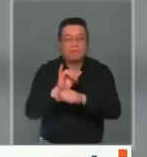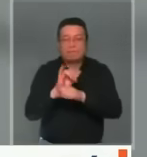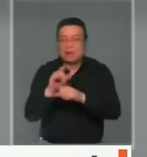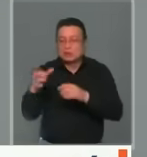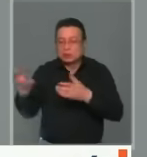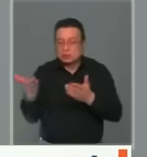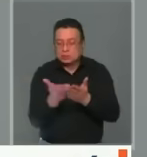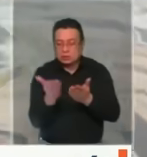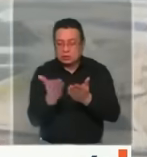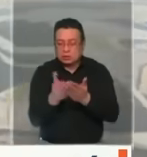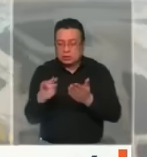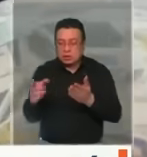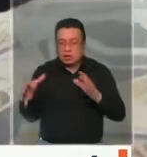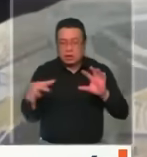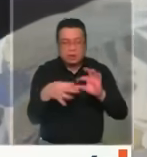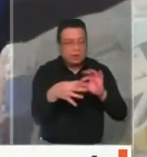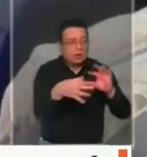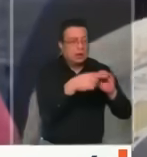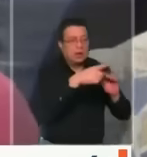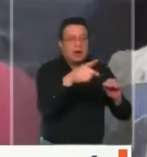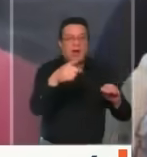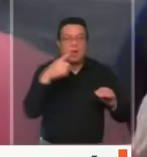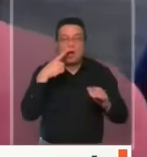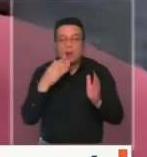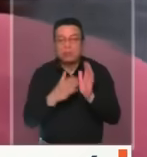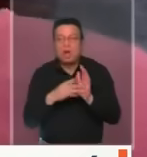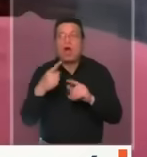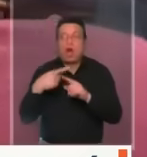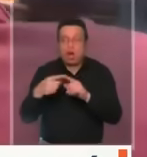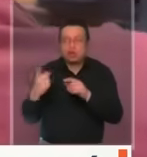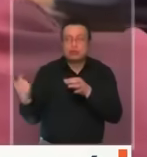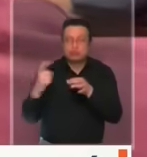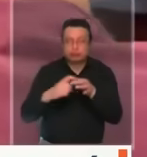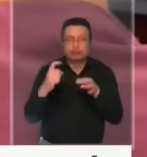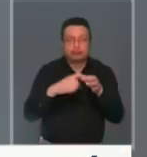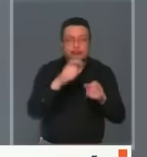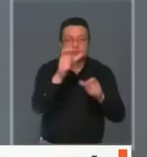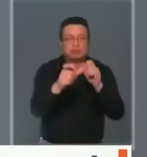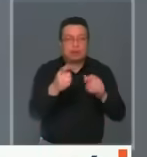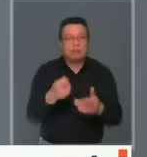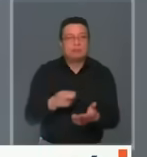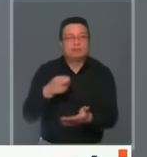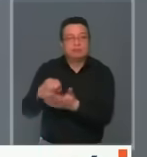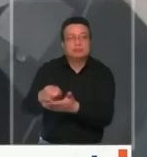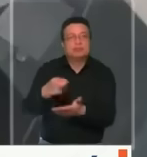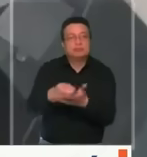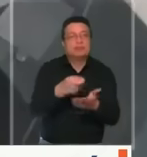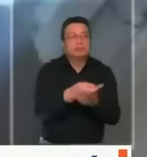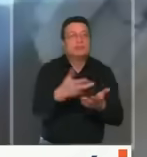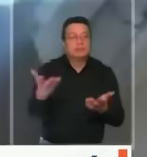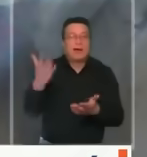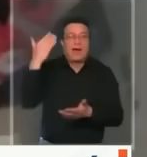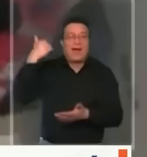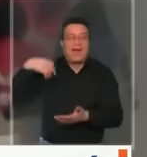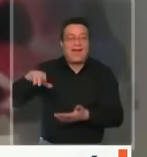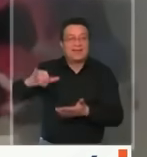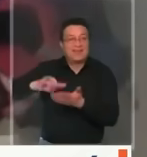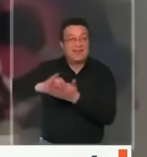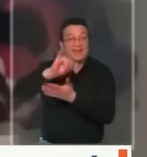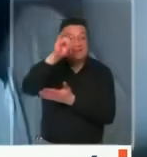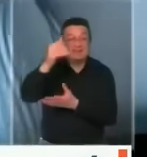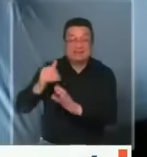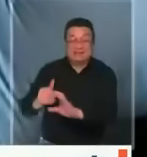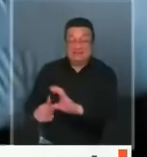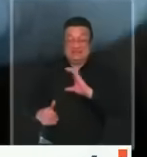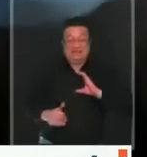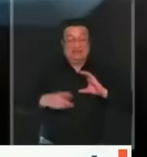que están detrás. ¿Puede haber más personas involucradas? ¿Se invirtió en estos delitos el dinero obtenido tras el segundo asalto más millonario